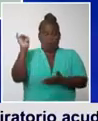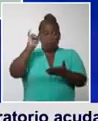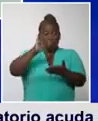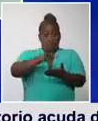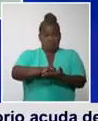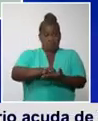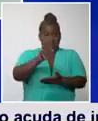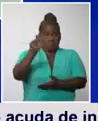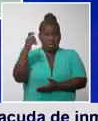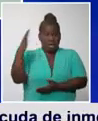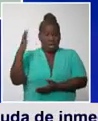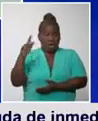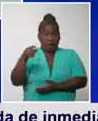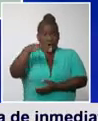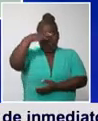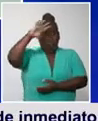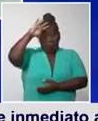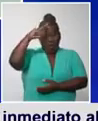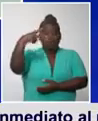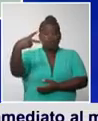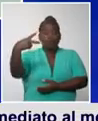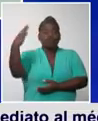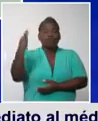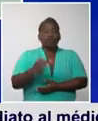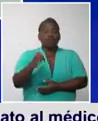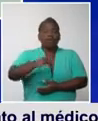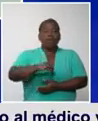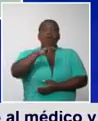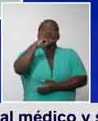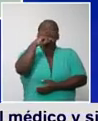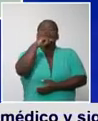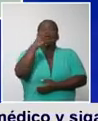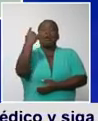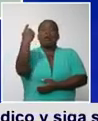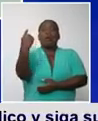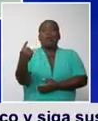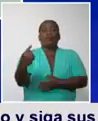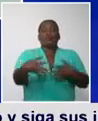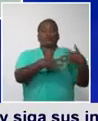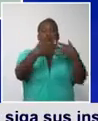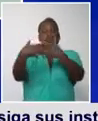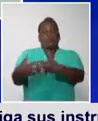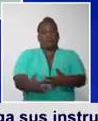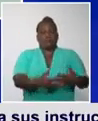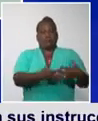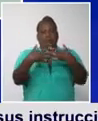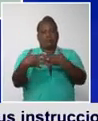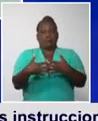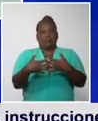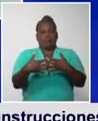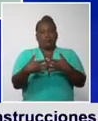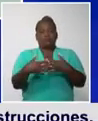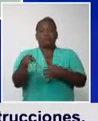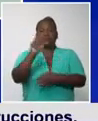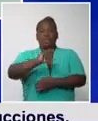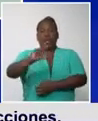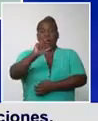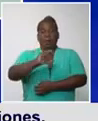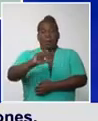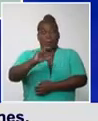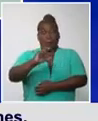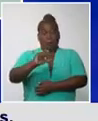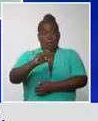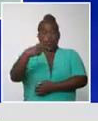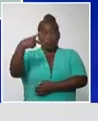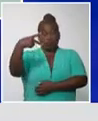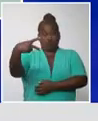2 de ellos procedentes de Rusia y uno procedente de los Estados Unidos. De Camagüey se diagnostican 2